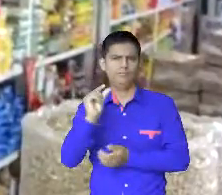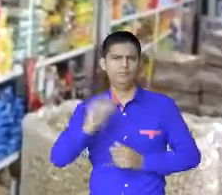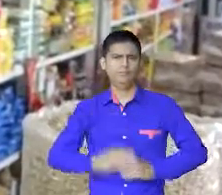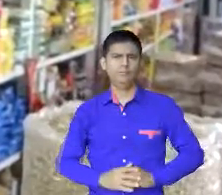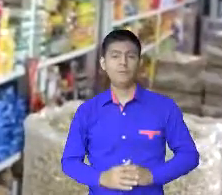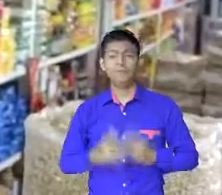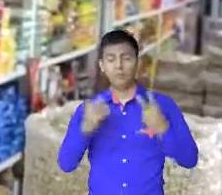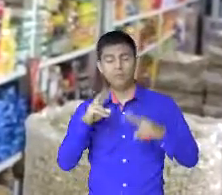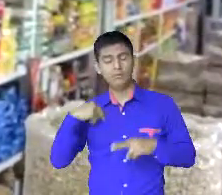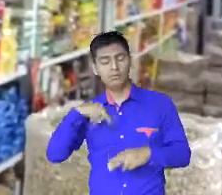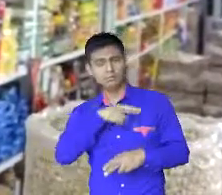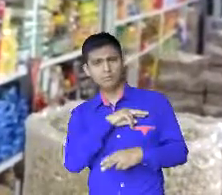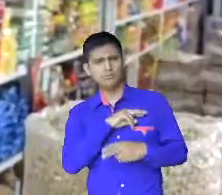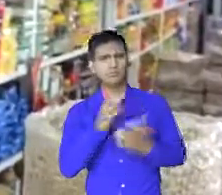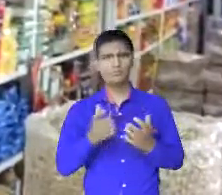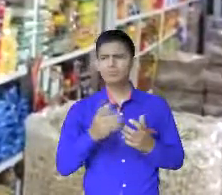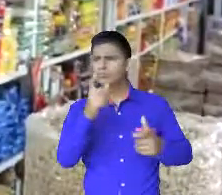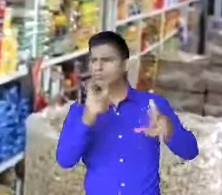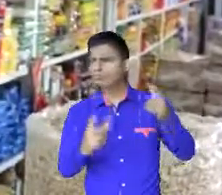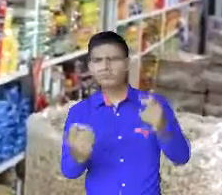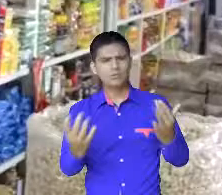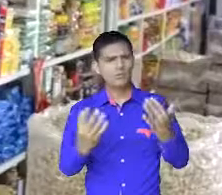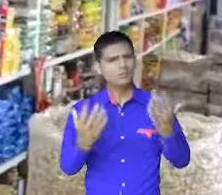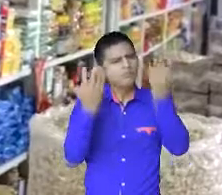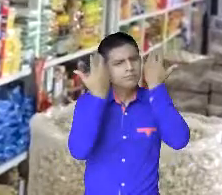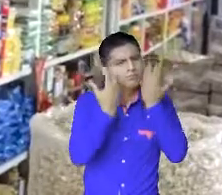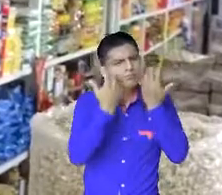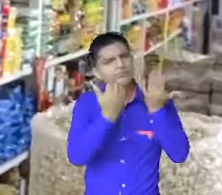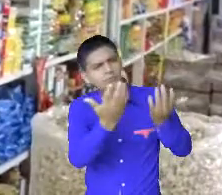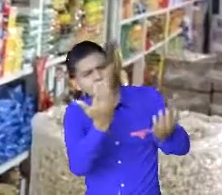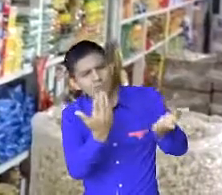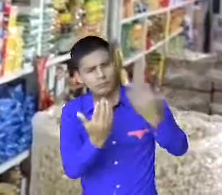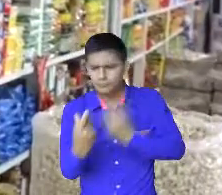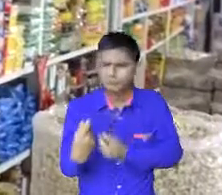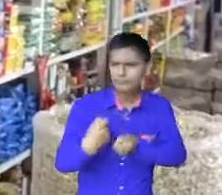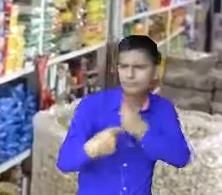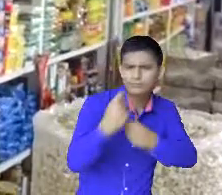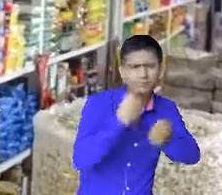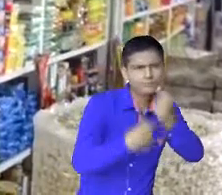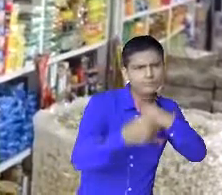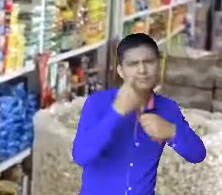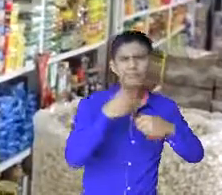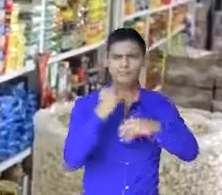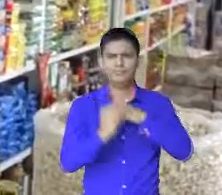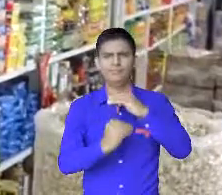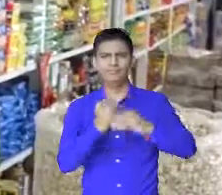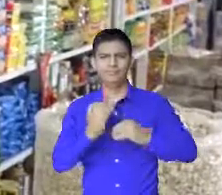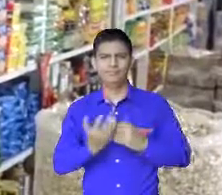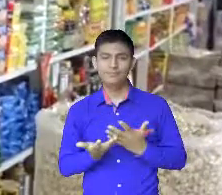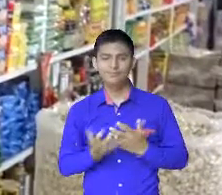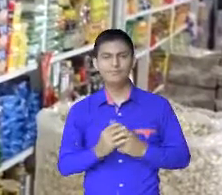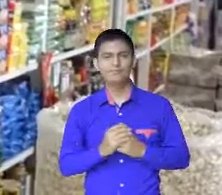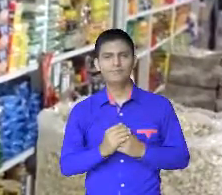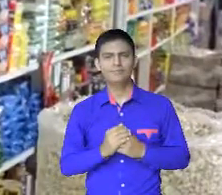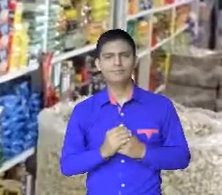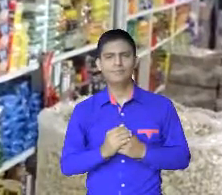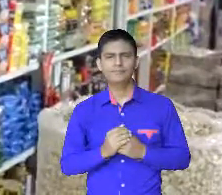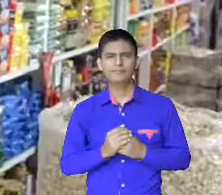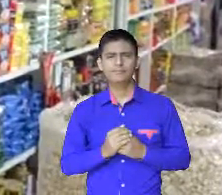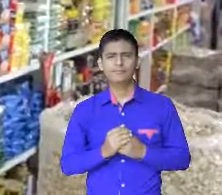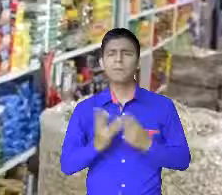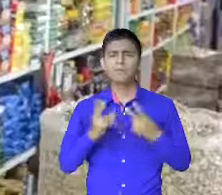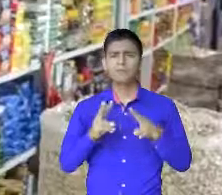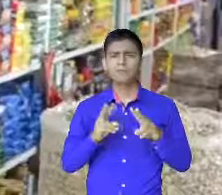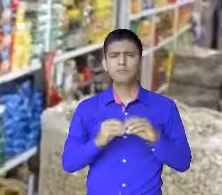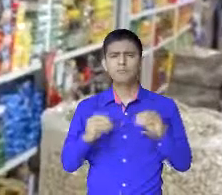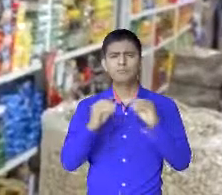con mucho cariño con los clientes que vengan, atendemos con